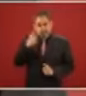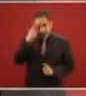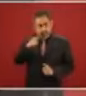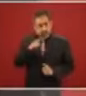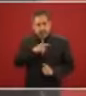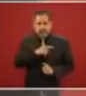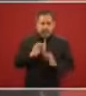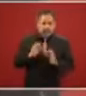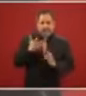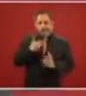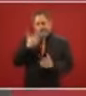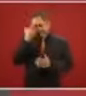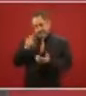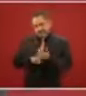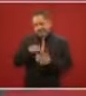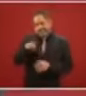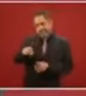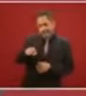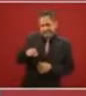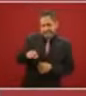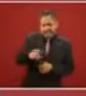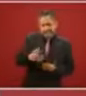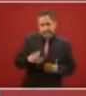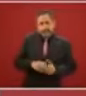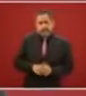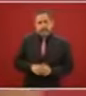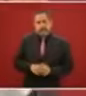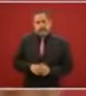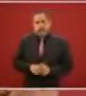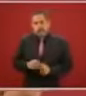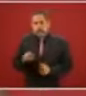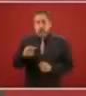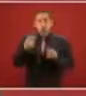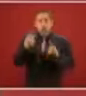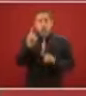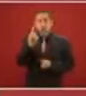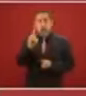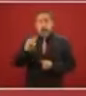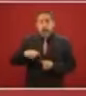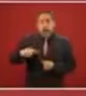que no sea para una persona,